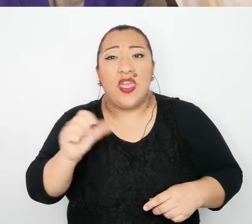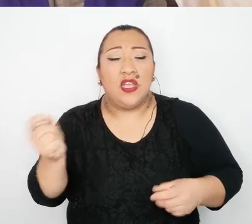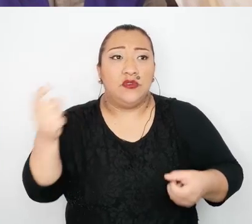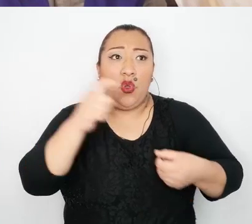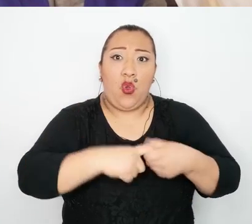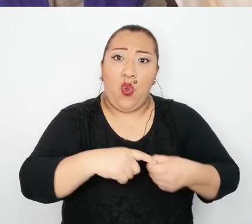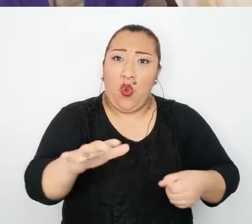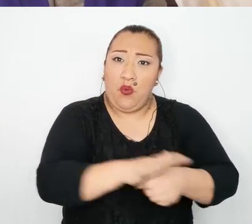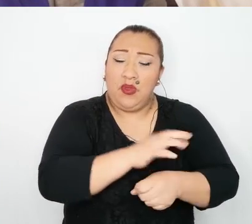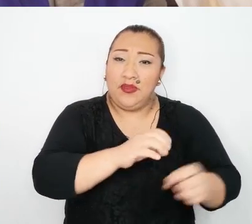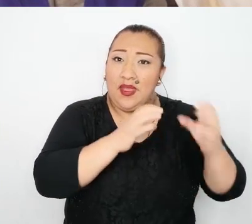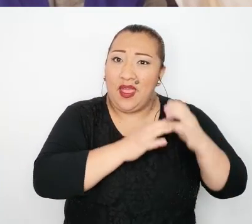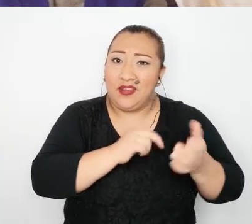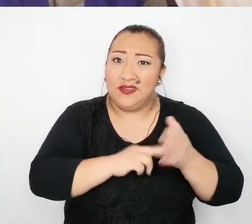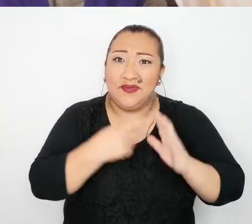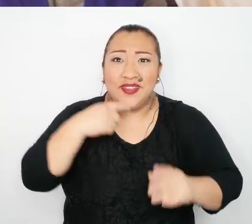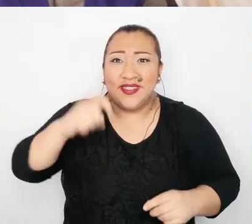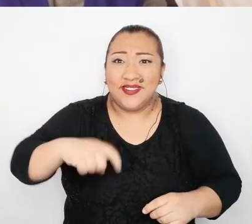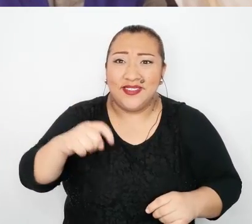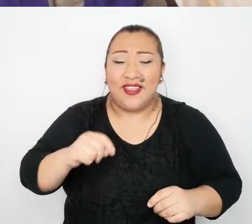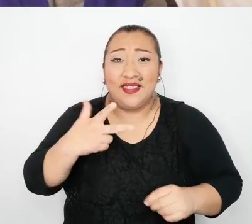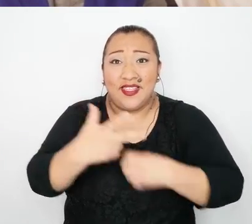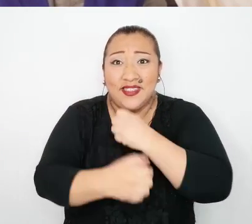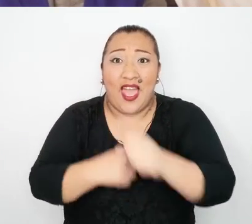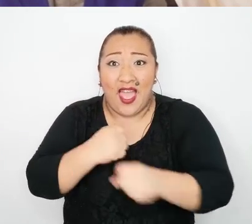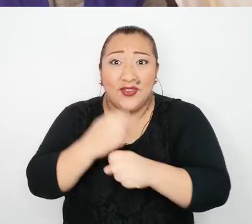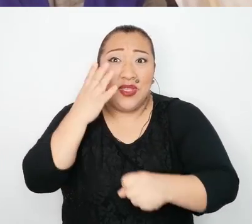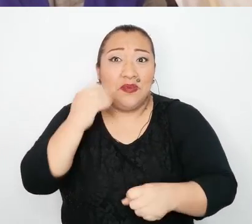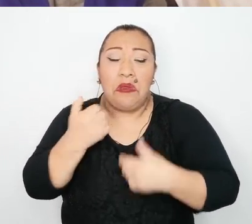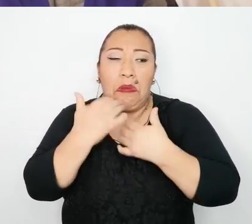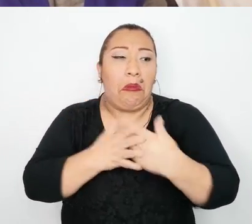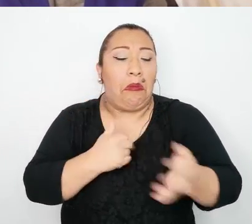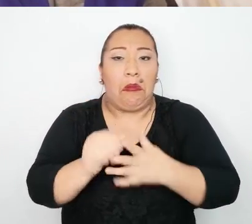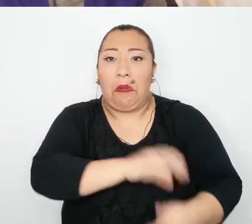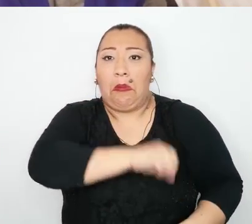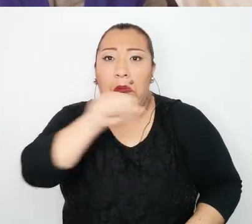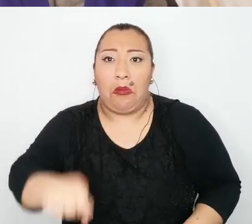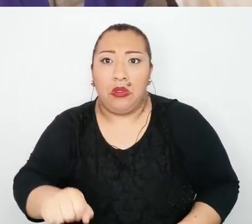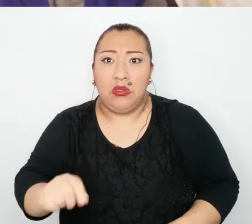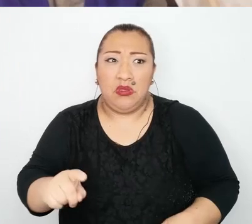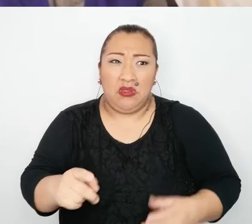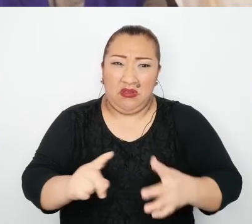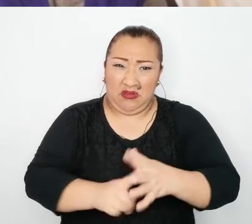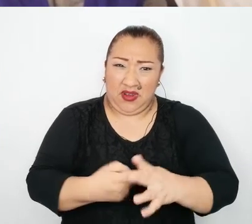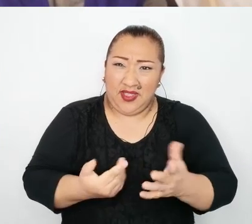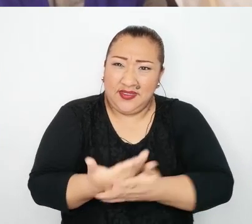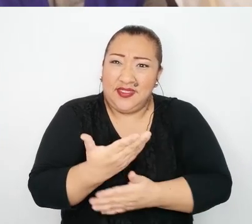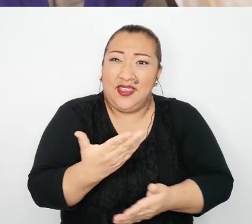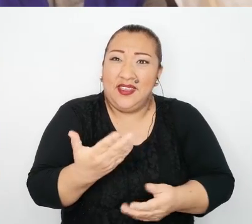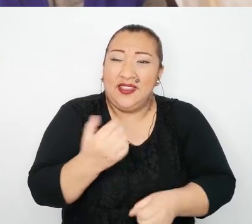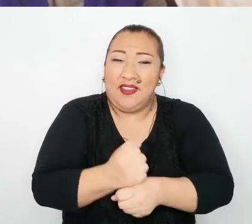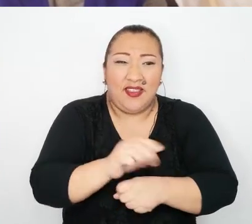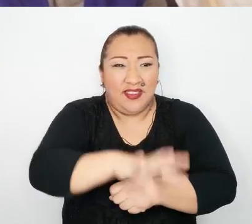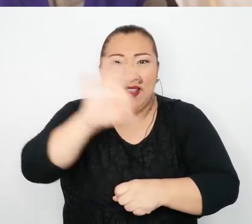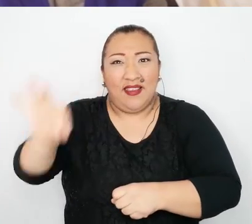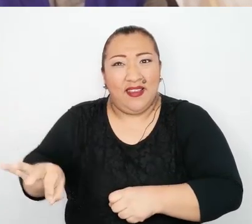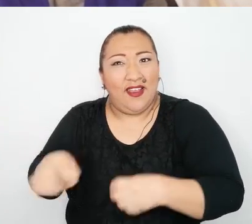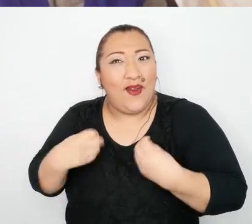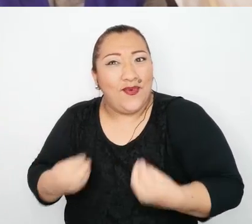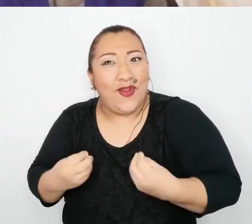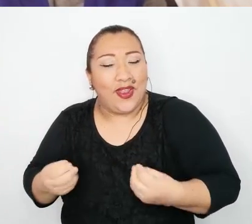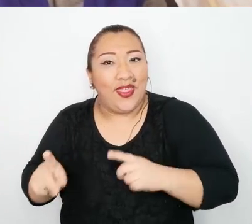que para poder ocupar este cargo sabemos que necesita 10 años de experiencia y ella no lo tendría, sin embargo ha sido